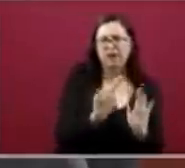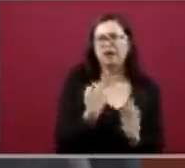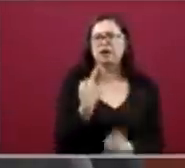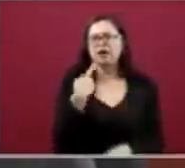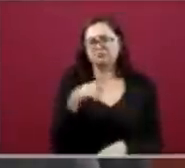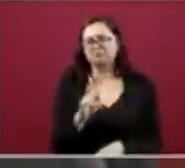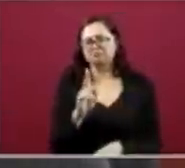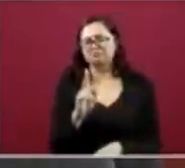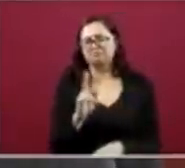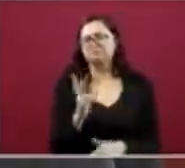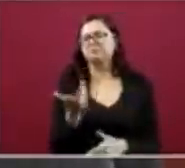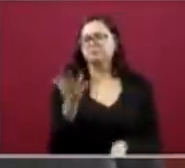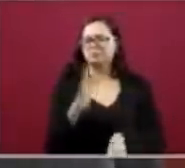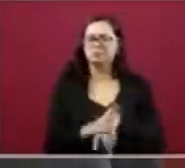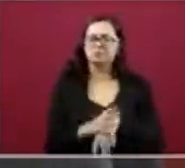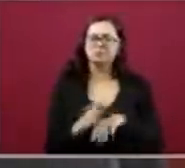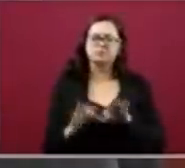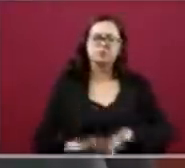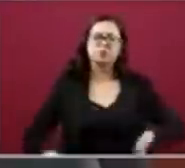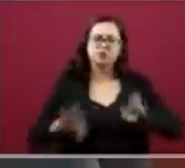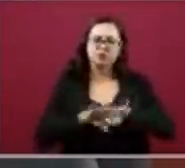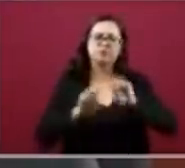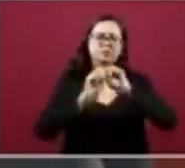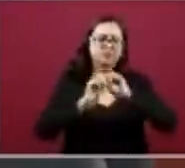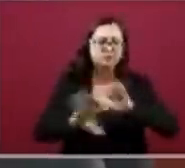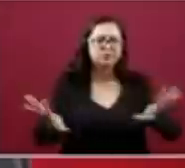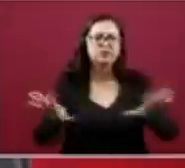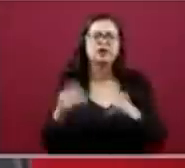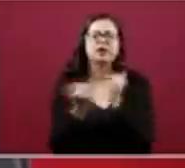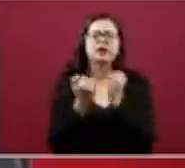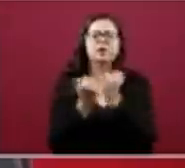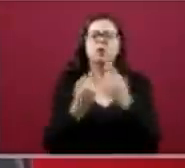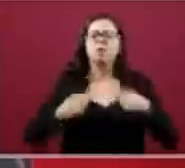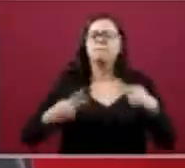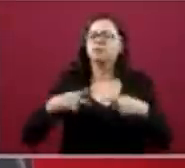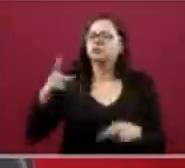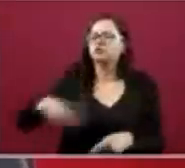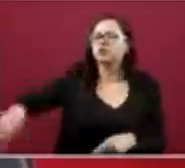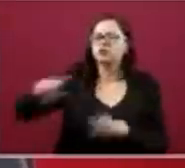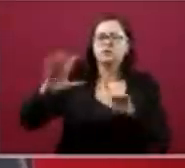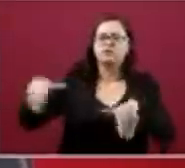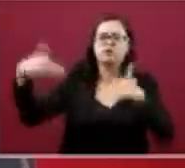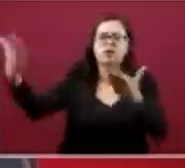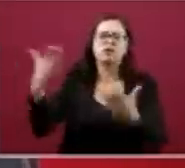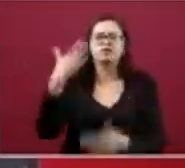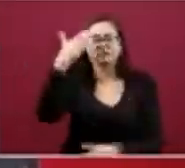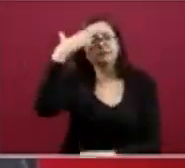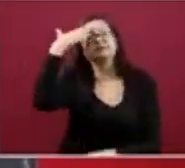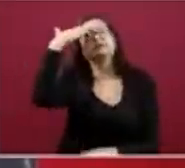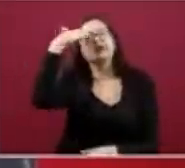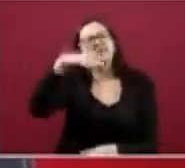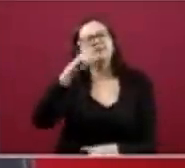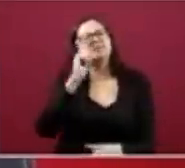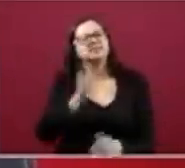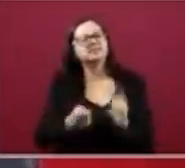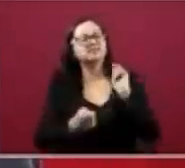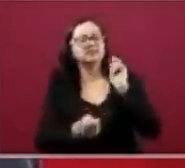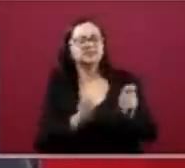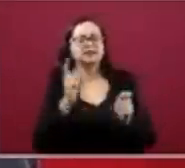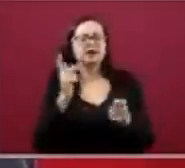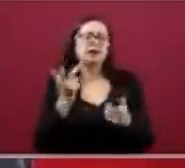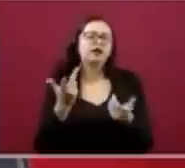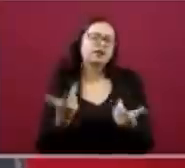se conozca y además que la gente también sepa de cómo se